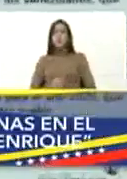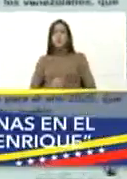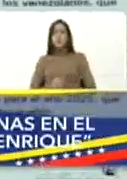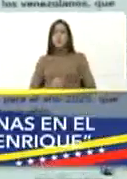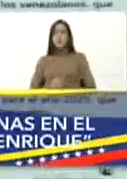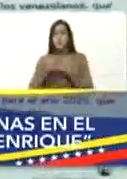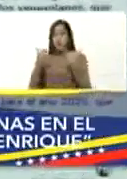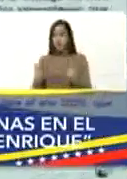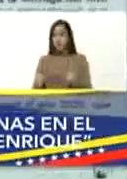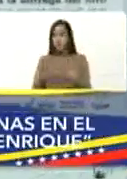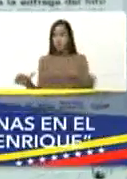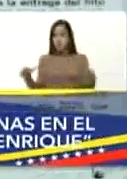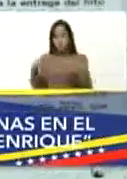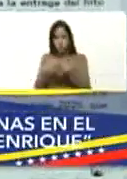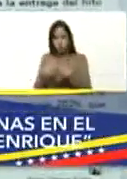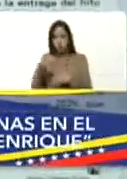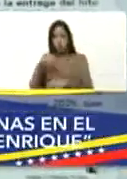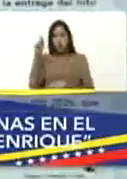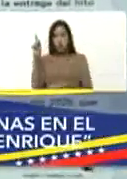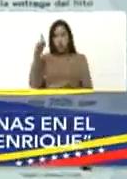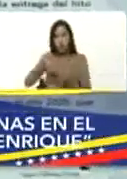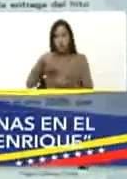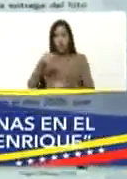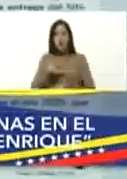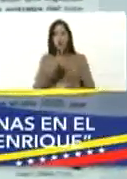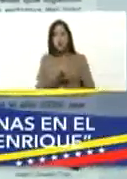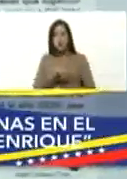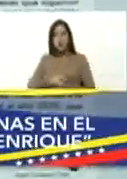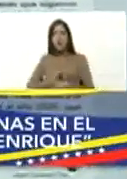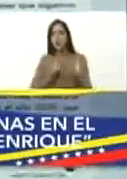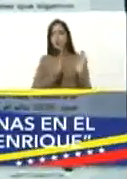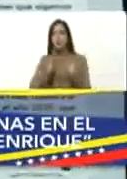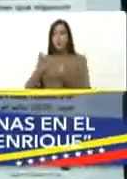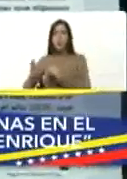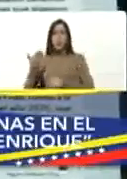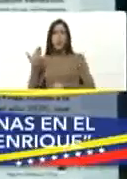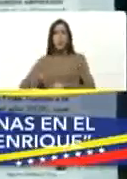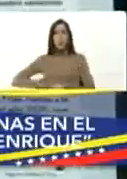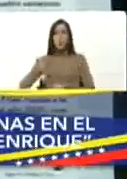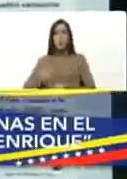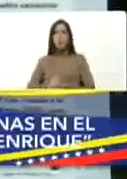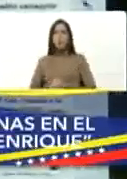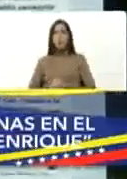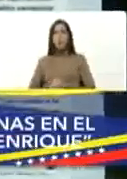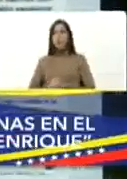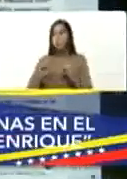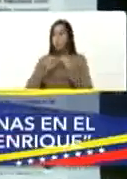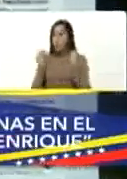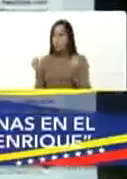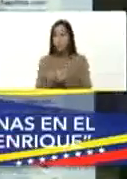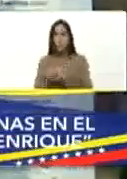se conforma en nuestro estado por 3 fases fundamentales, que es la organización popular del territorio,